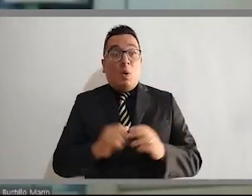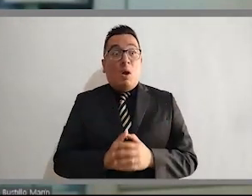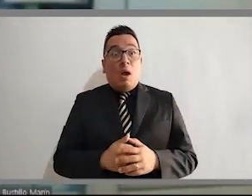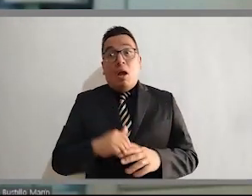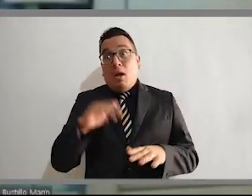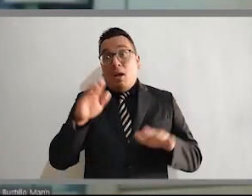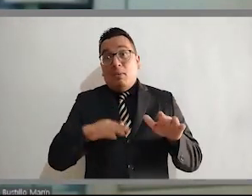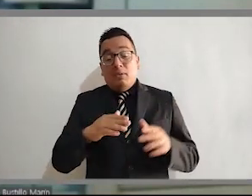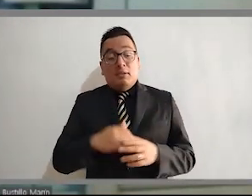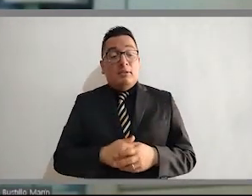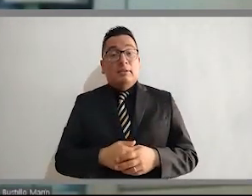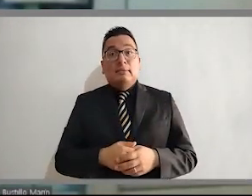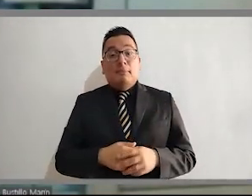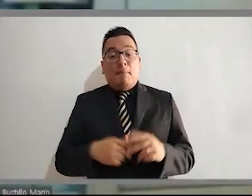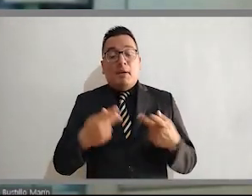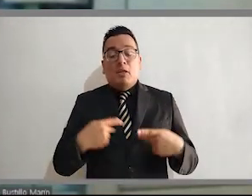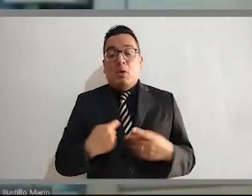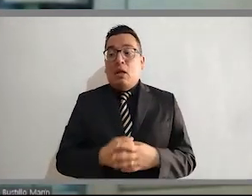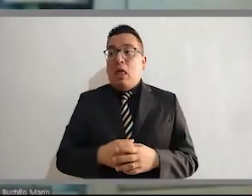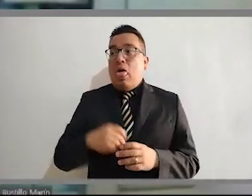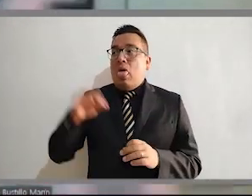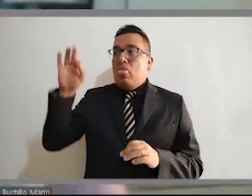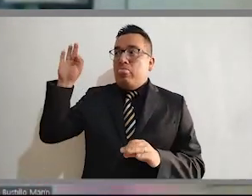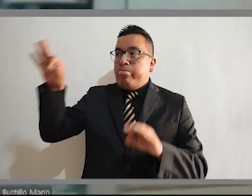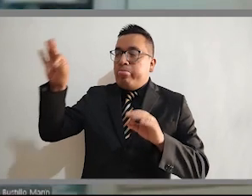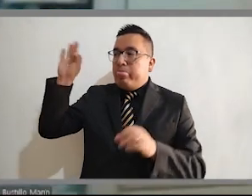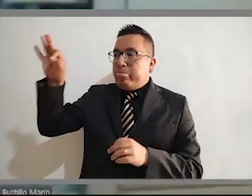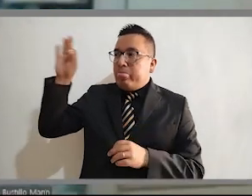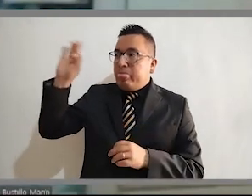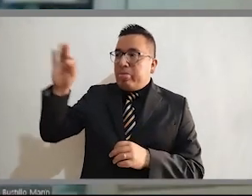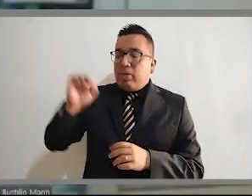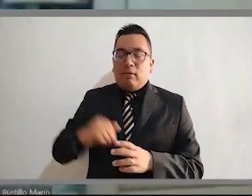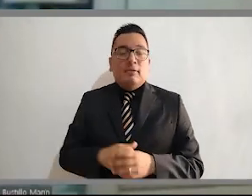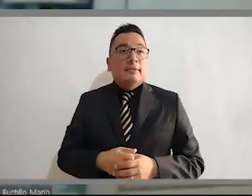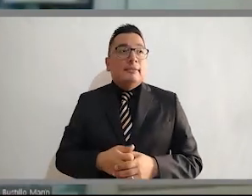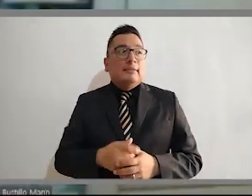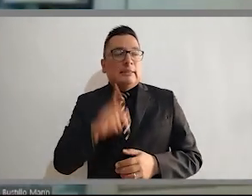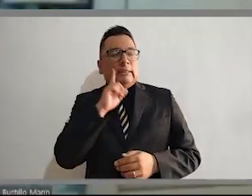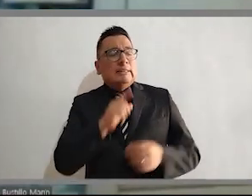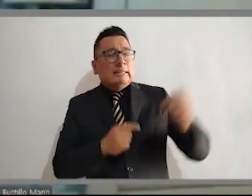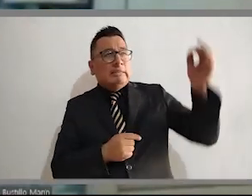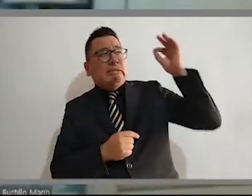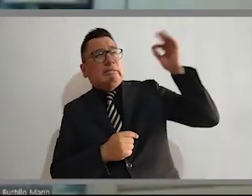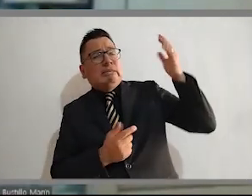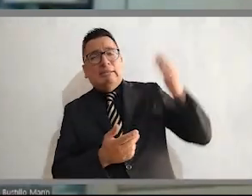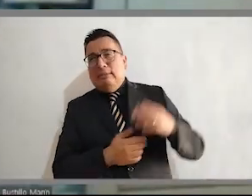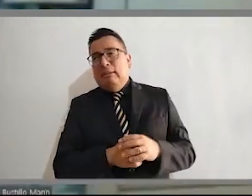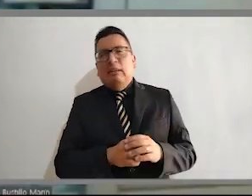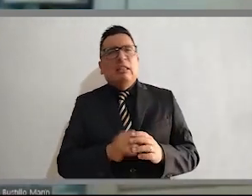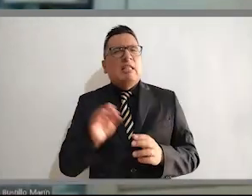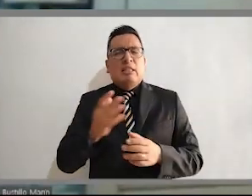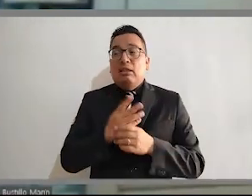¿no? De ella no sabe, yo sé, a ti te callo, tú sabes, ¿no?